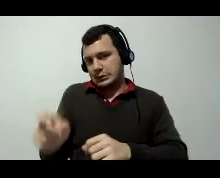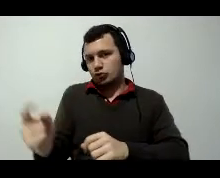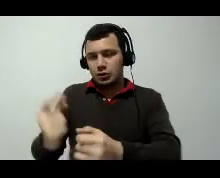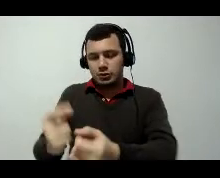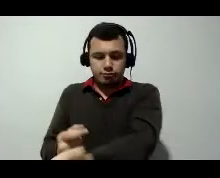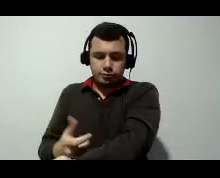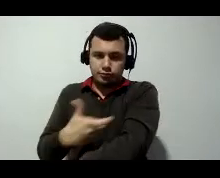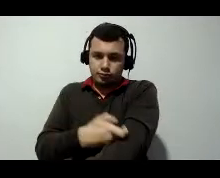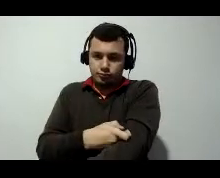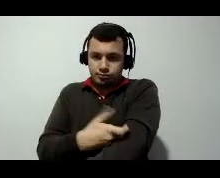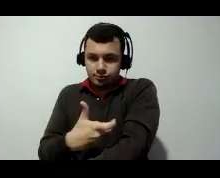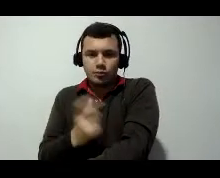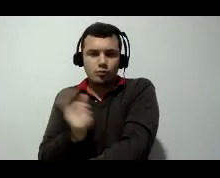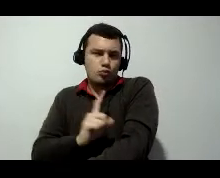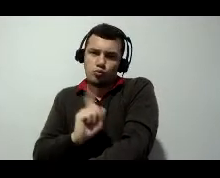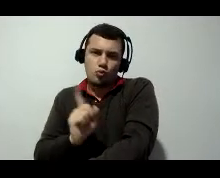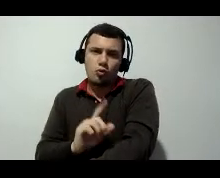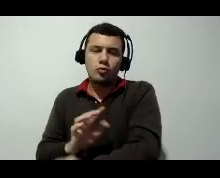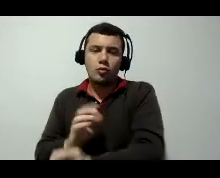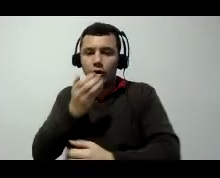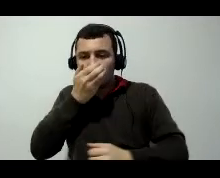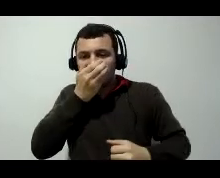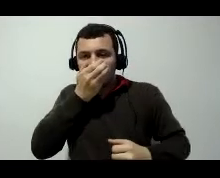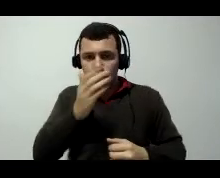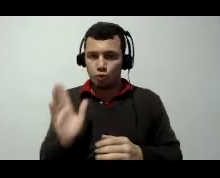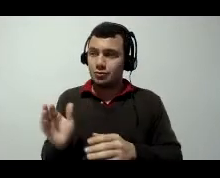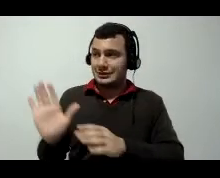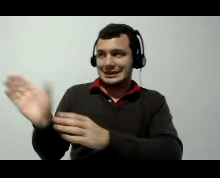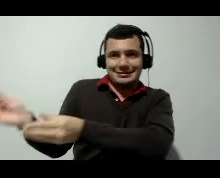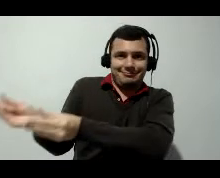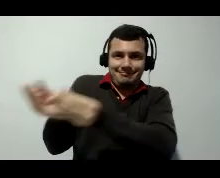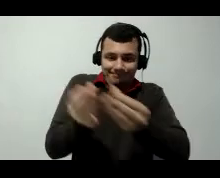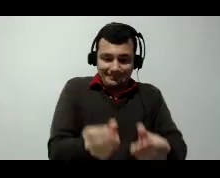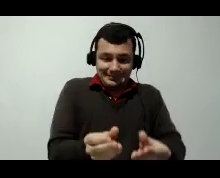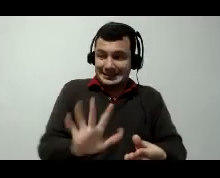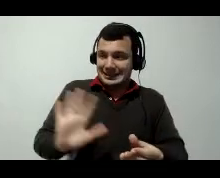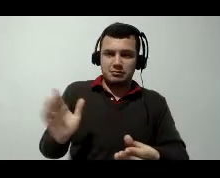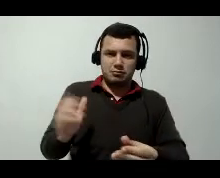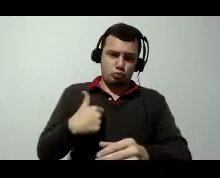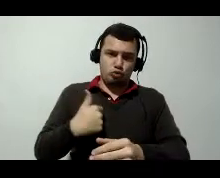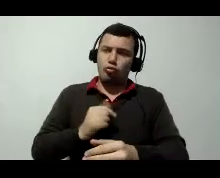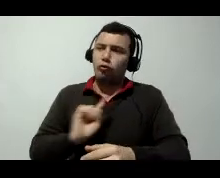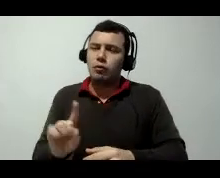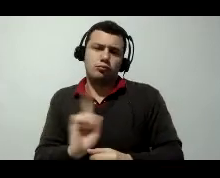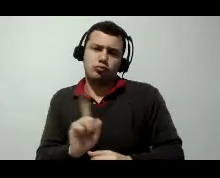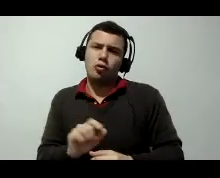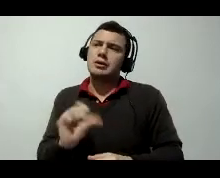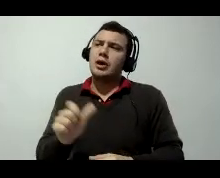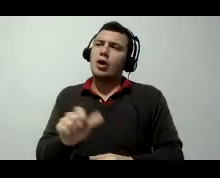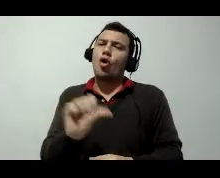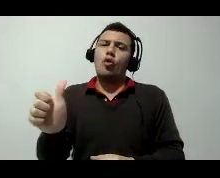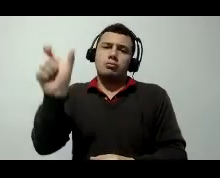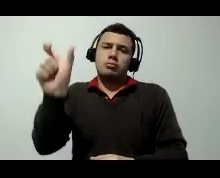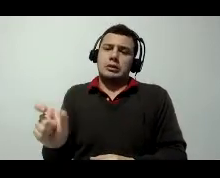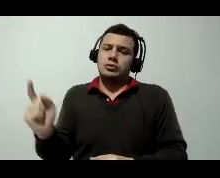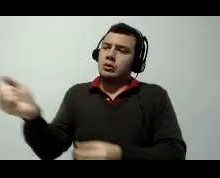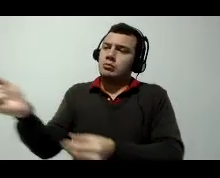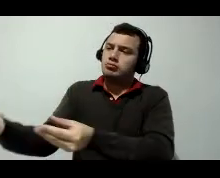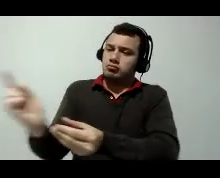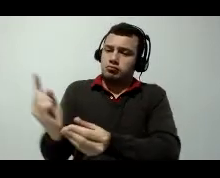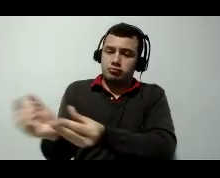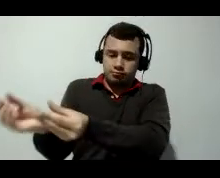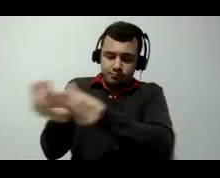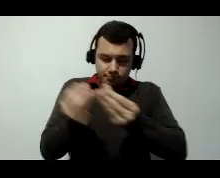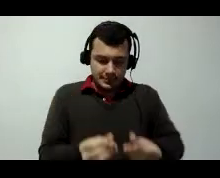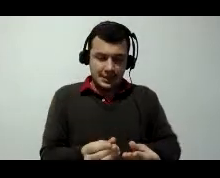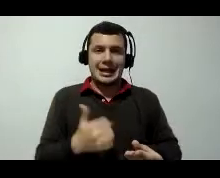de toma de muestras respiratorias, ya yo me tengo que ir a los elementos de protección personal que les dije anteriormente, o sea que aquí